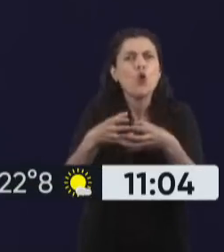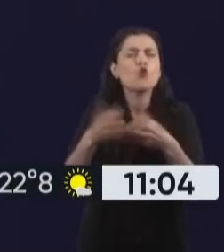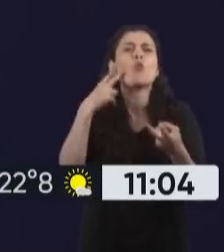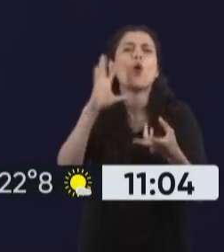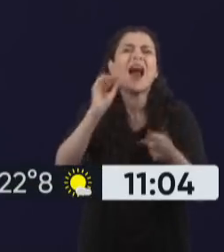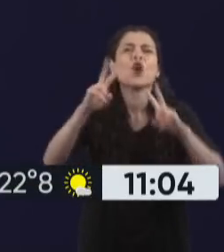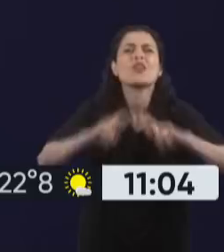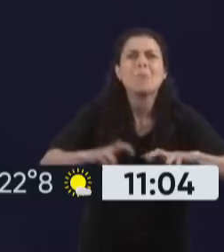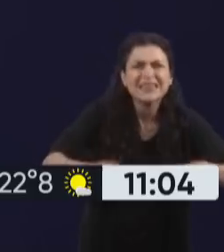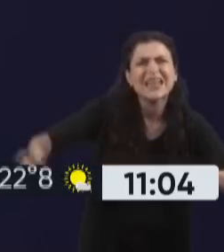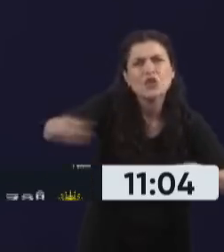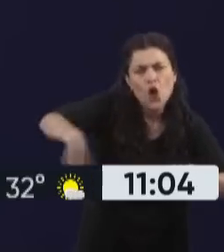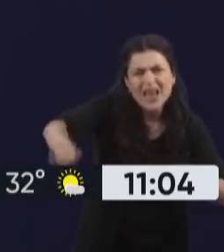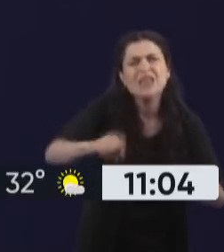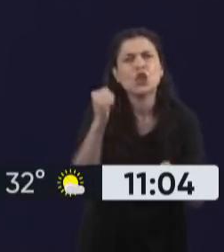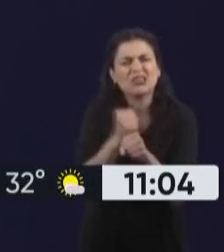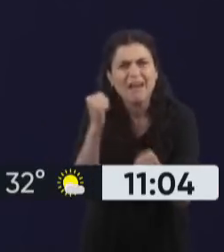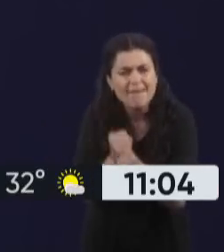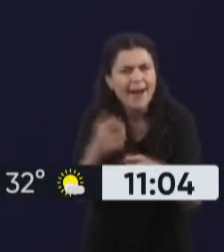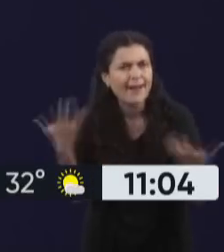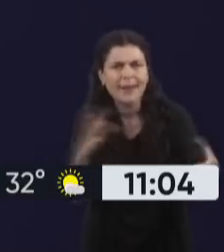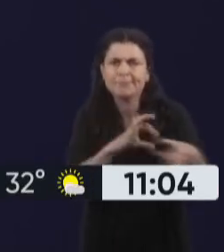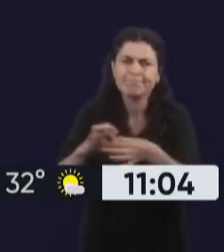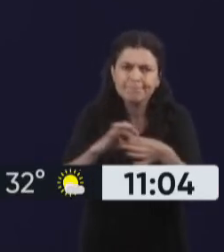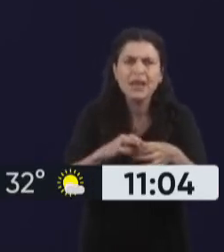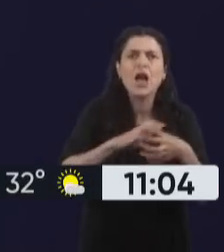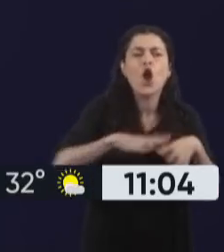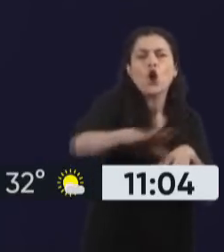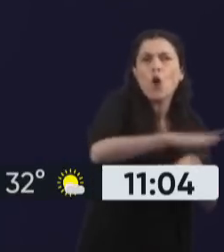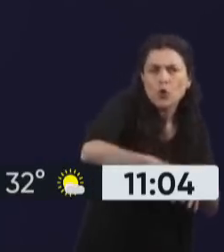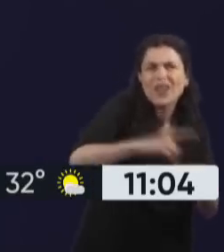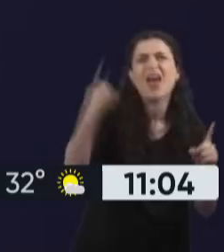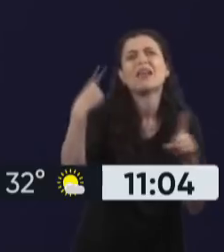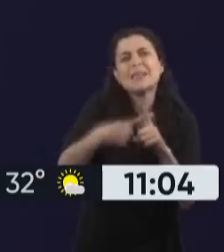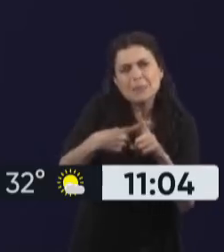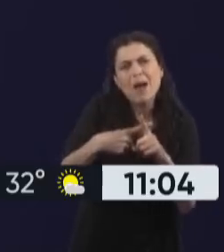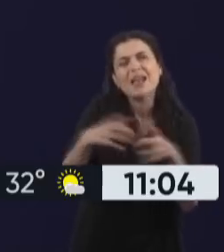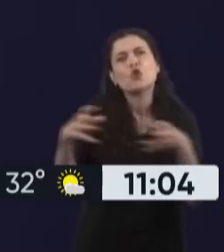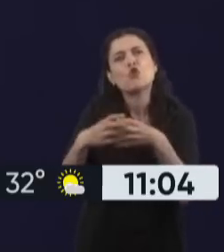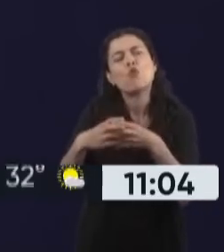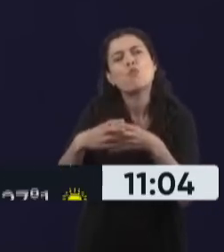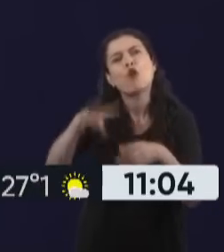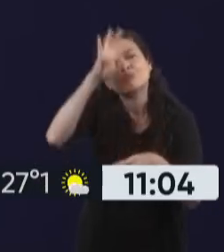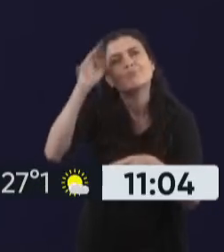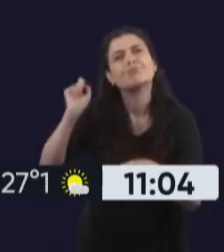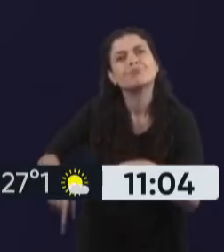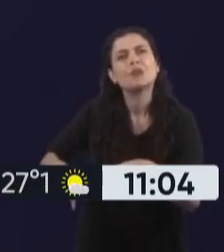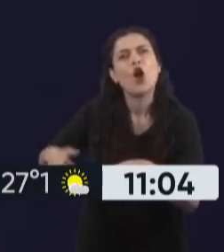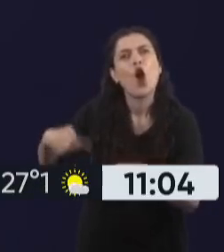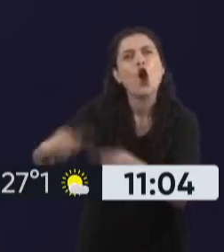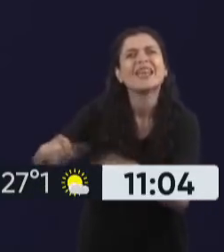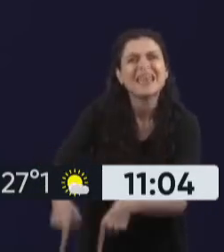procesos de pertenencia y articulación entre comunidades y organizaciones mapuche y mapuche